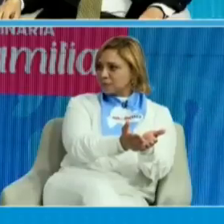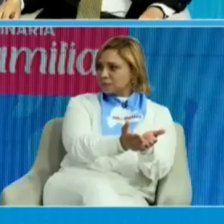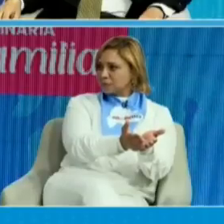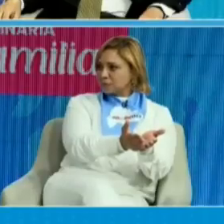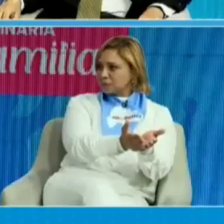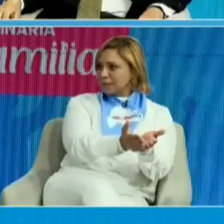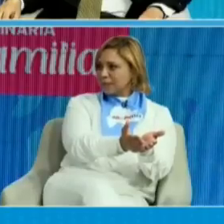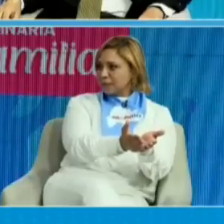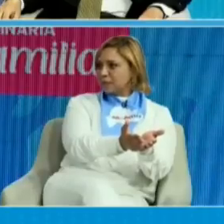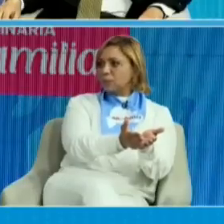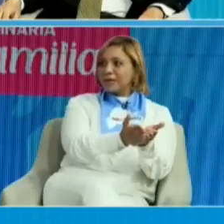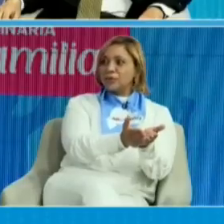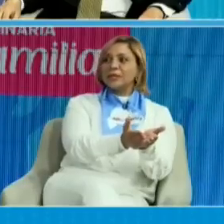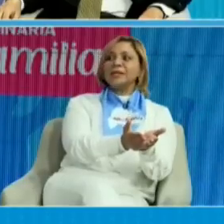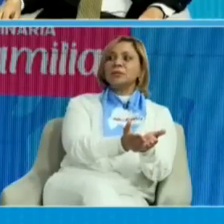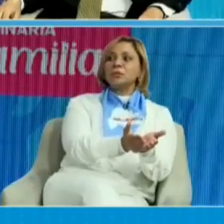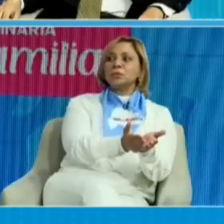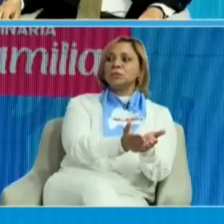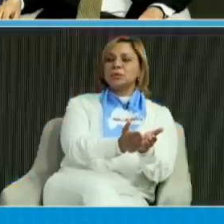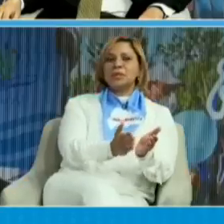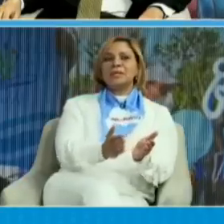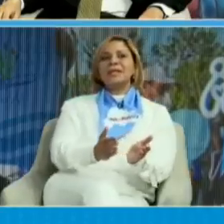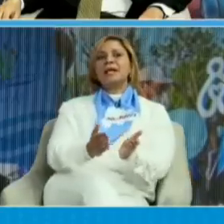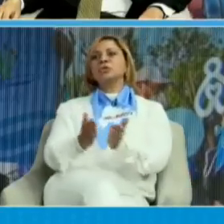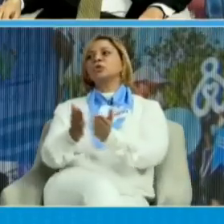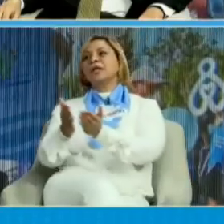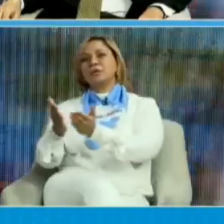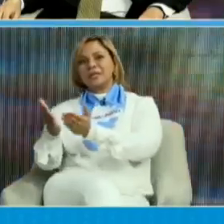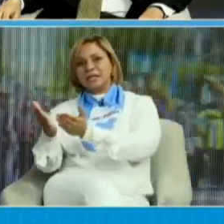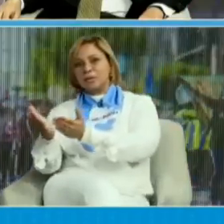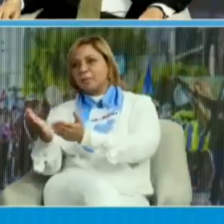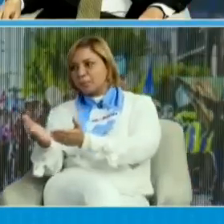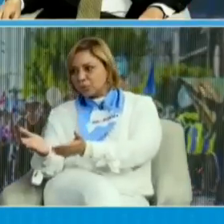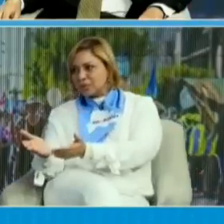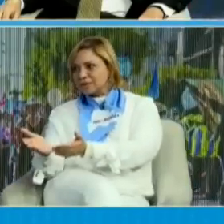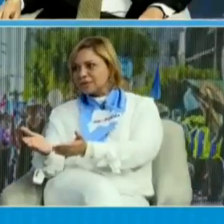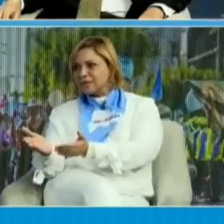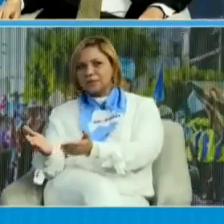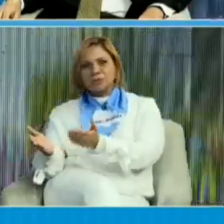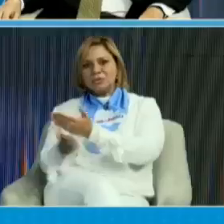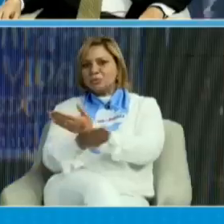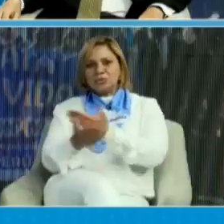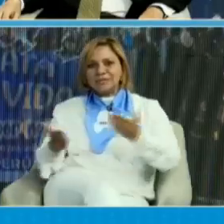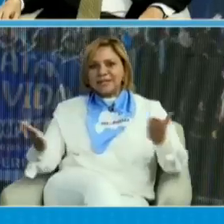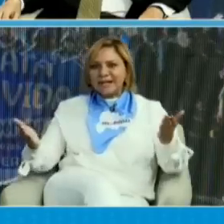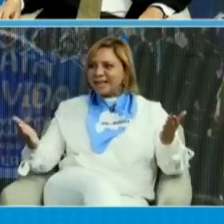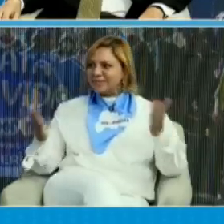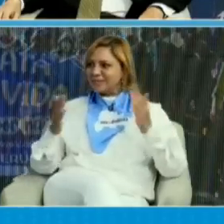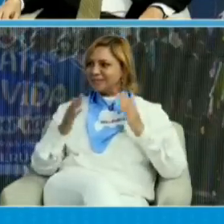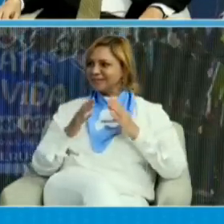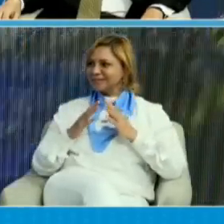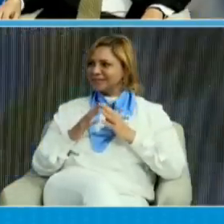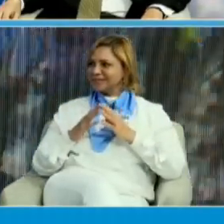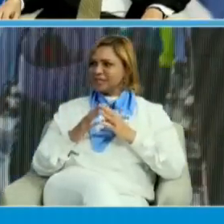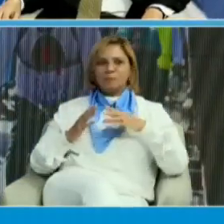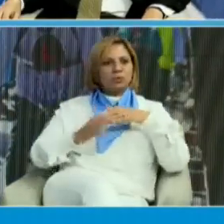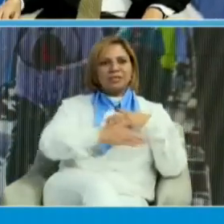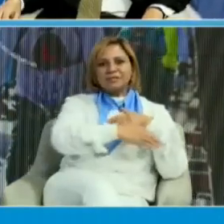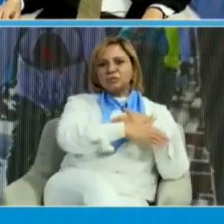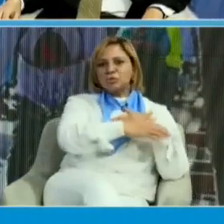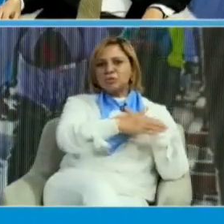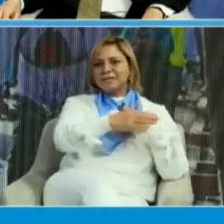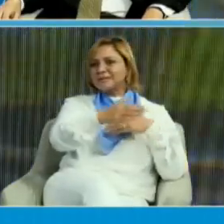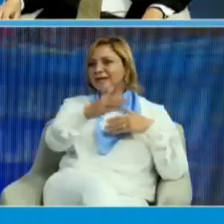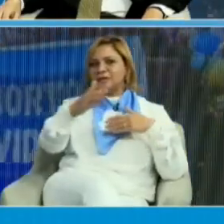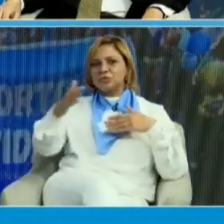apoyas, un lado del error, ni al otro lado, el que no apoyas. No escuchas a nadie. Y